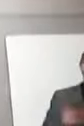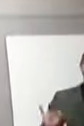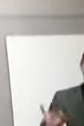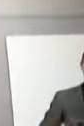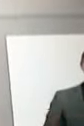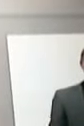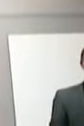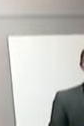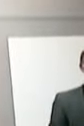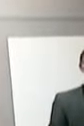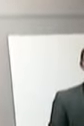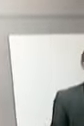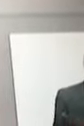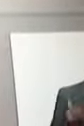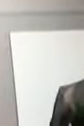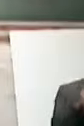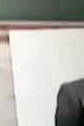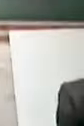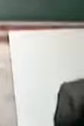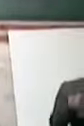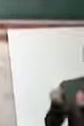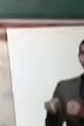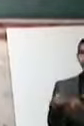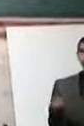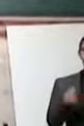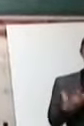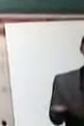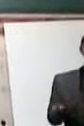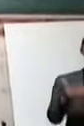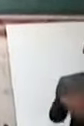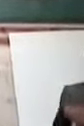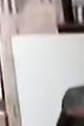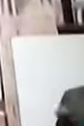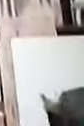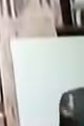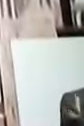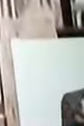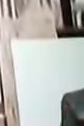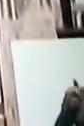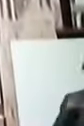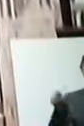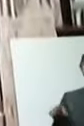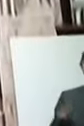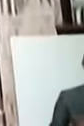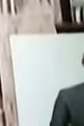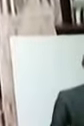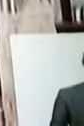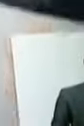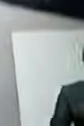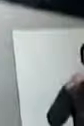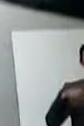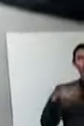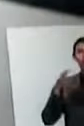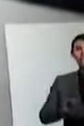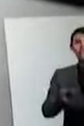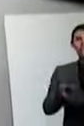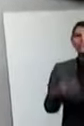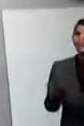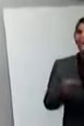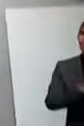a que haya menos personas en las calles, medidas que se adoptan para asegurar cortar la cadena de contagios. Desde